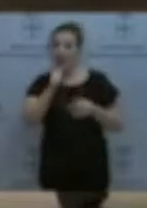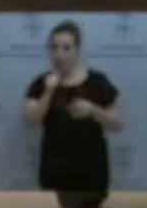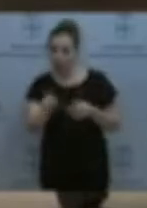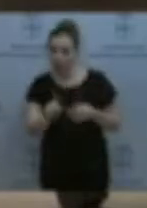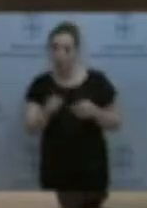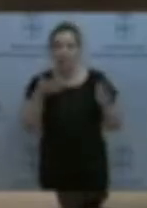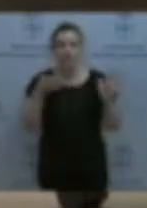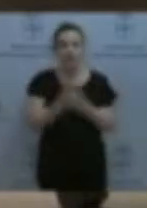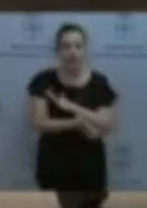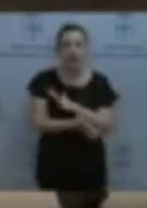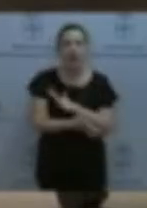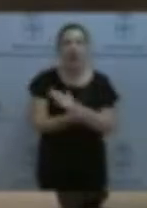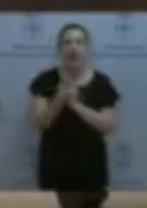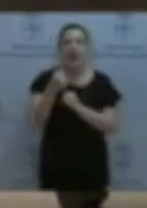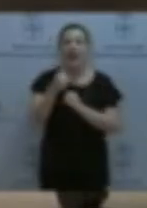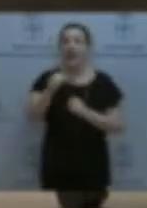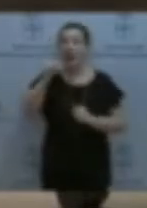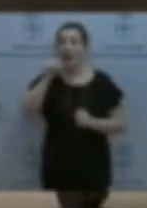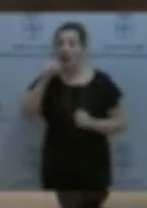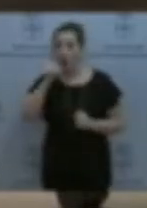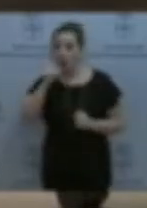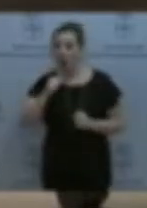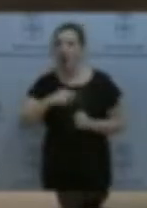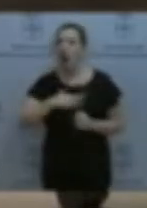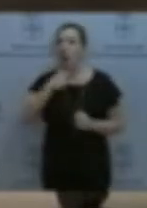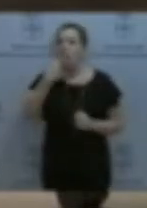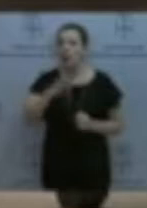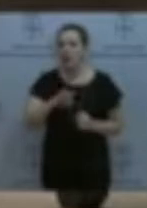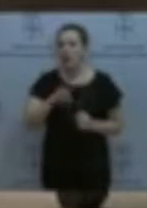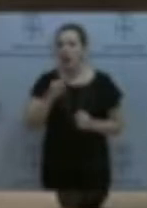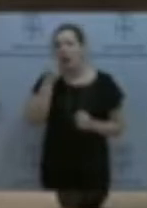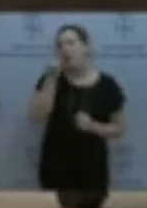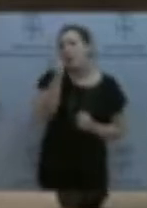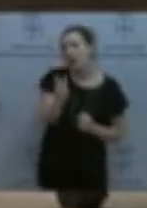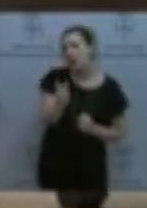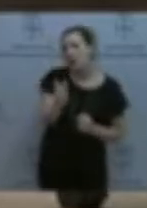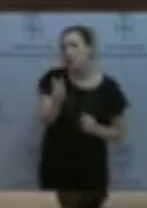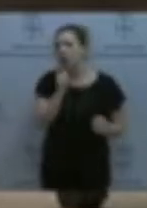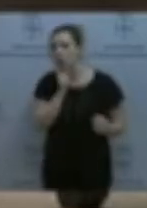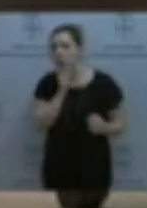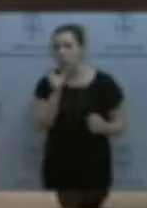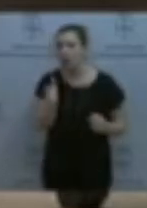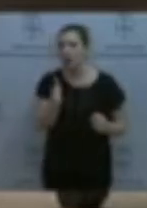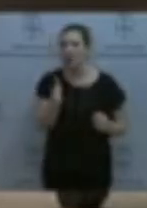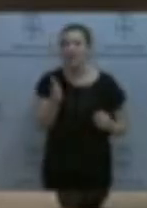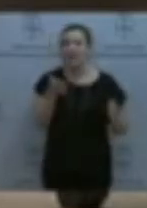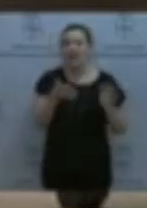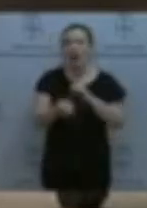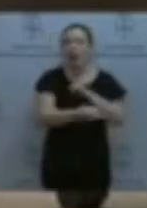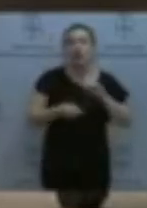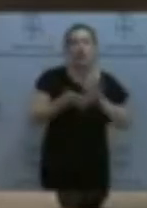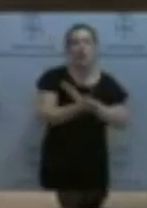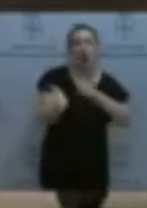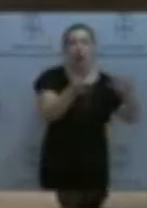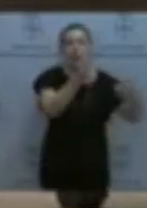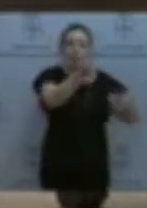hidráulica permita especular sobre los precios, porque lo que ha pasado en agosto no es que hubiese escasez ni de viento ni de agua. No estábamos como en enero